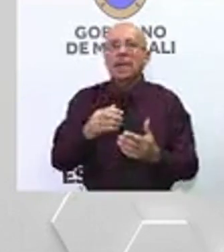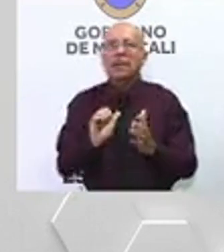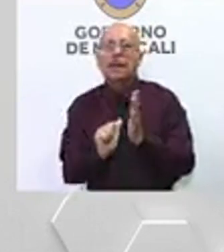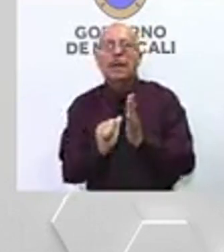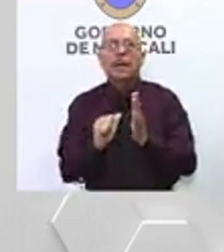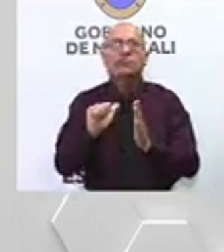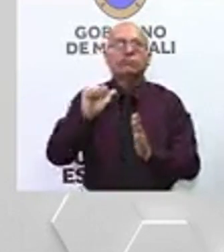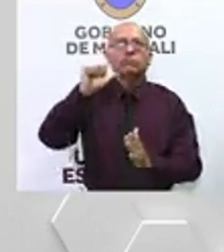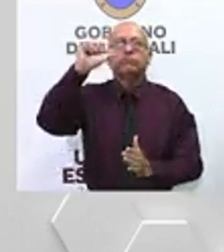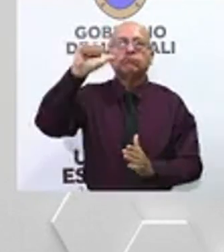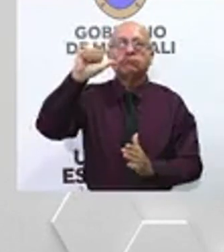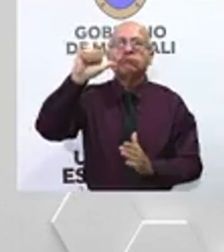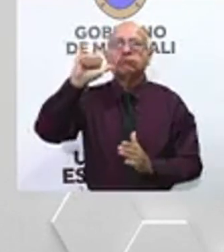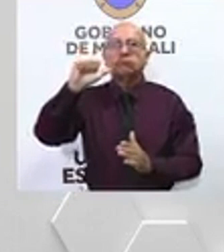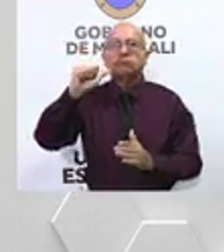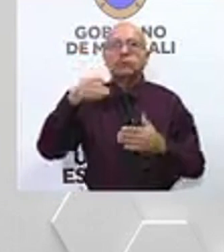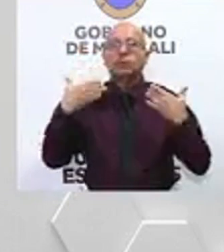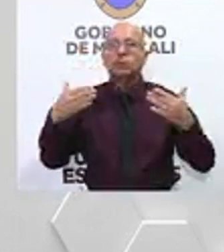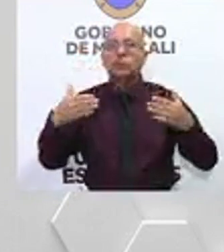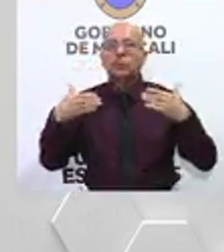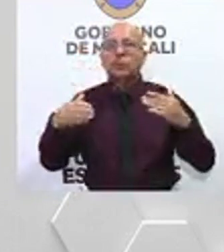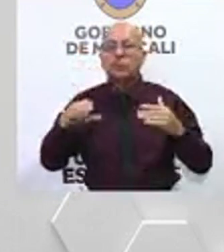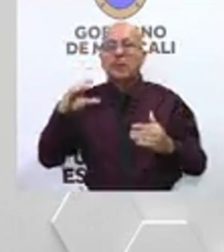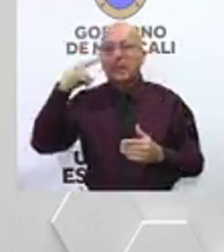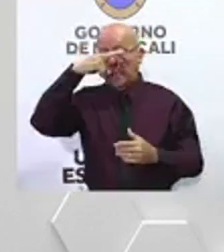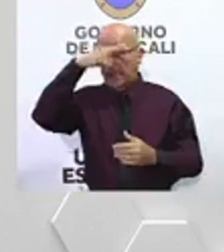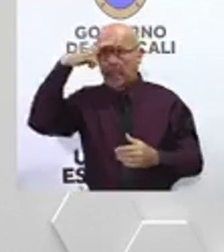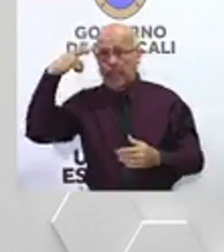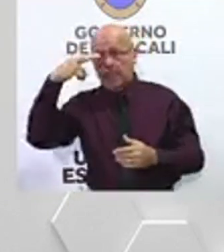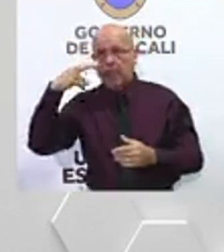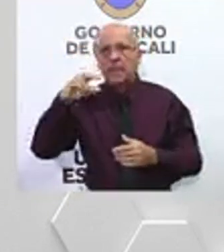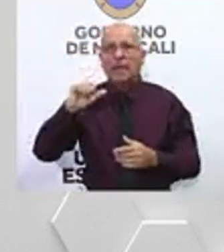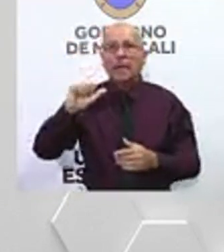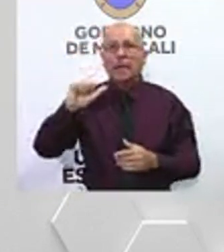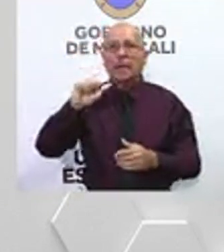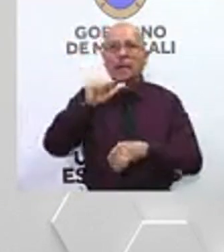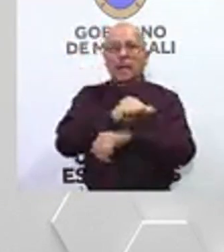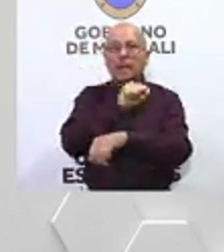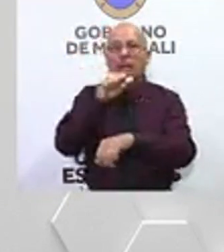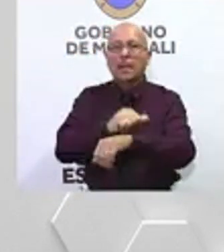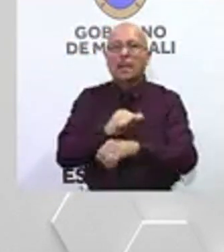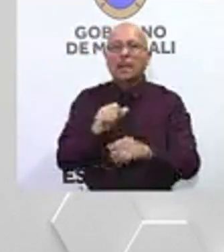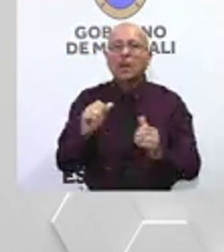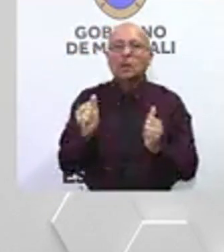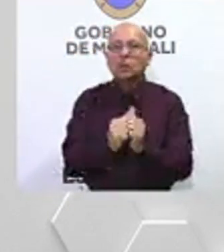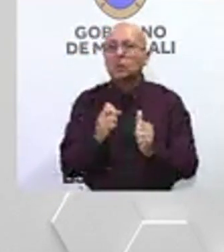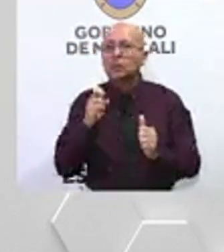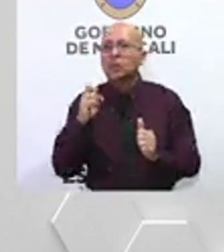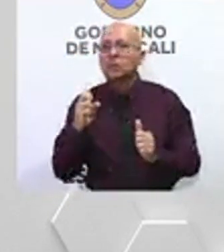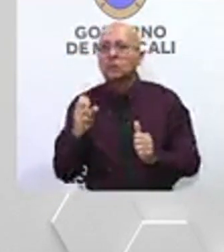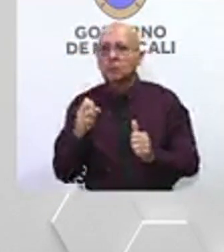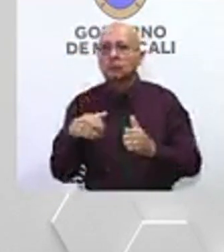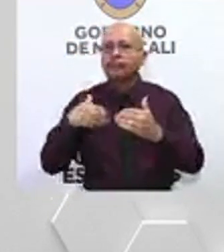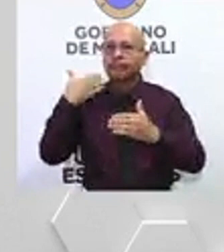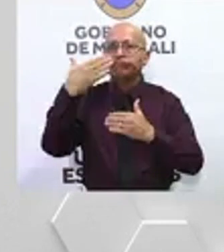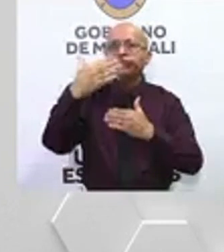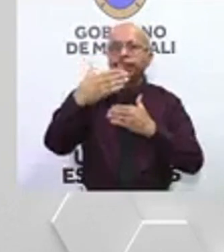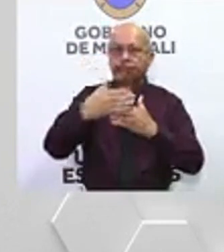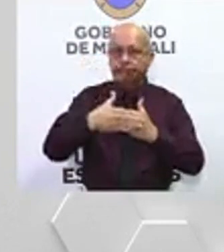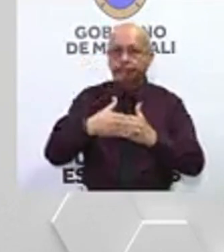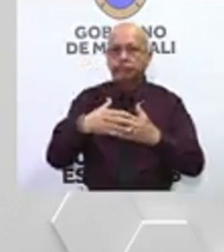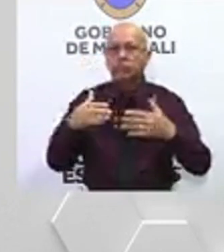elevadas temperaturas hacia el interior de algún automóvil. Ante este pronóstico de clima que tenemos por